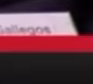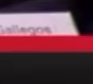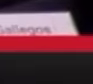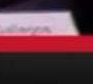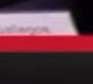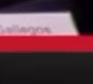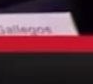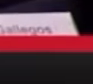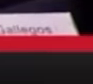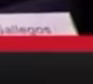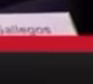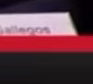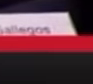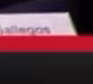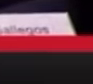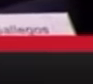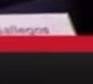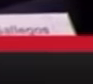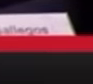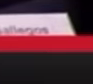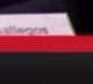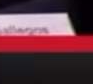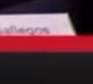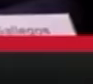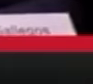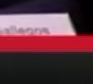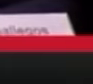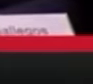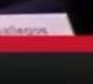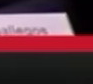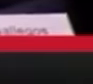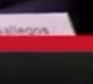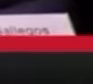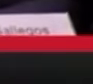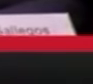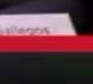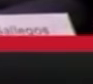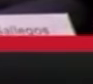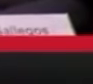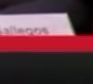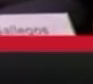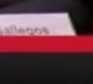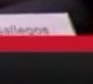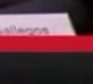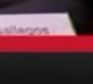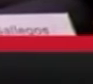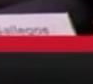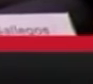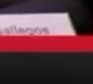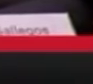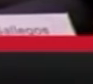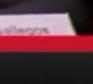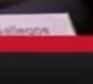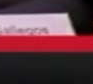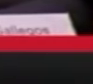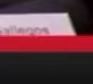lo que corresponde a este contrato de concesión de línea amarilla. Se les está dando absolutamente toda la información y todas las